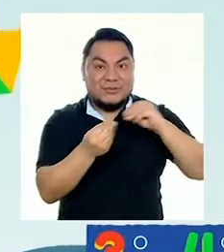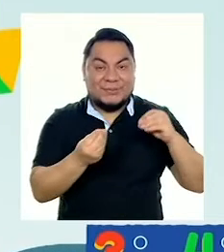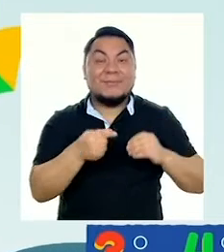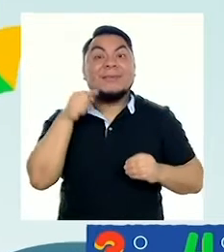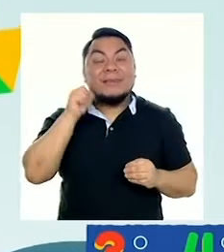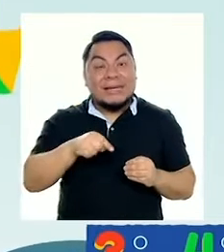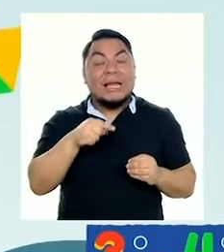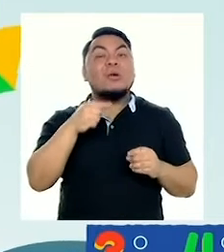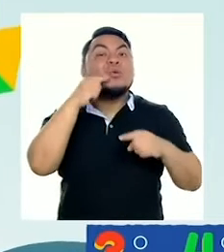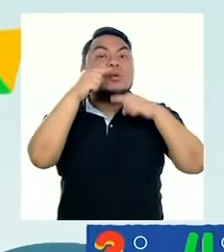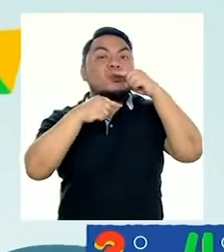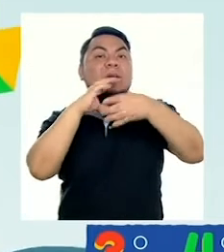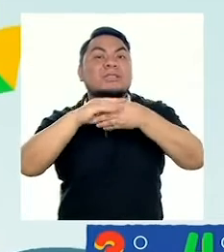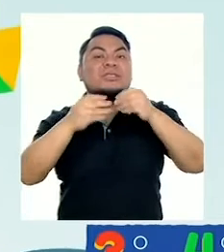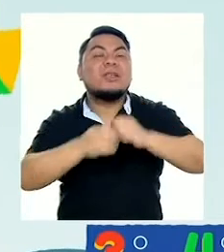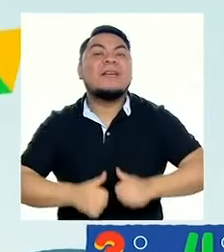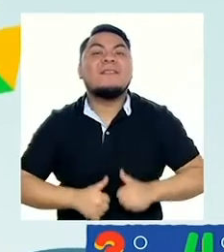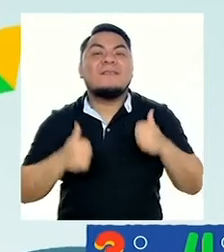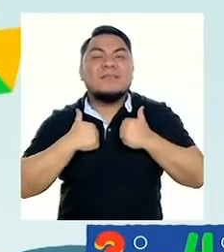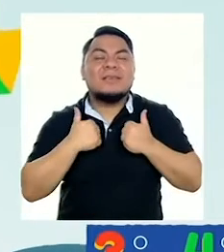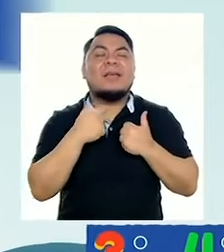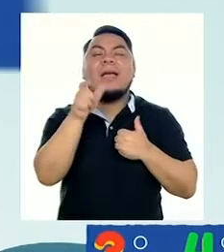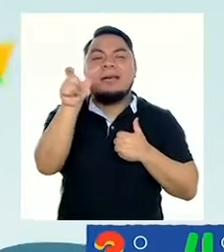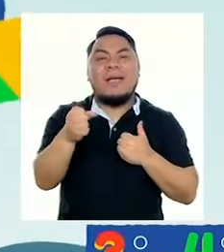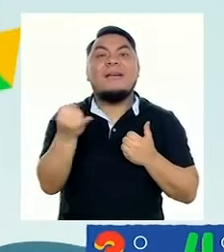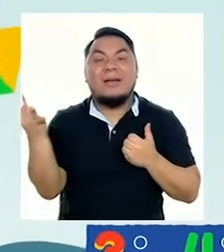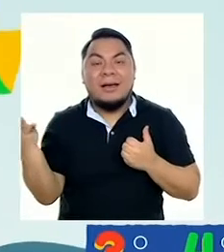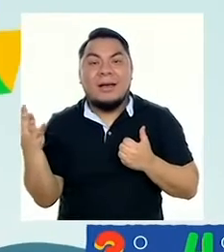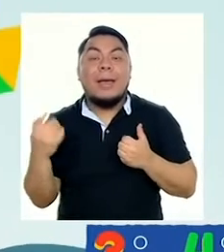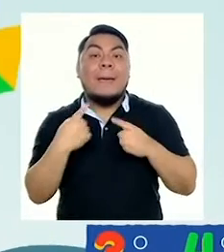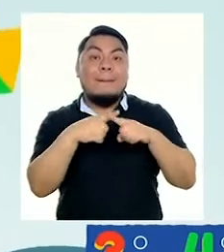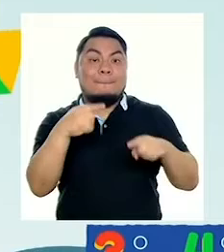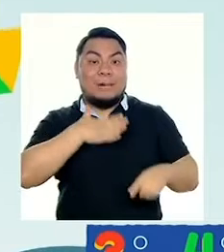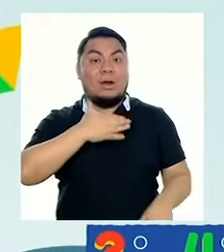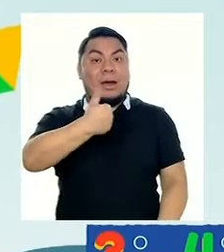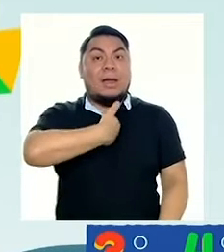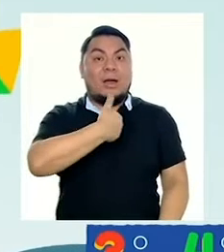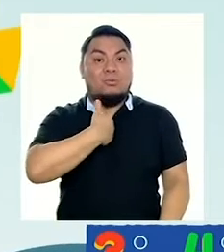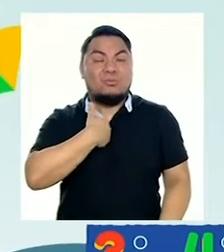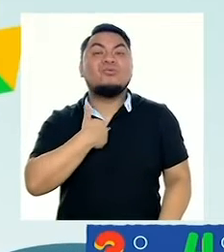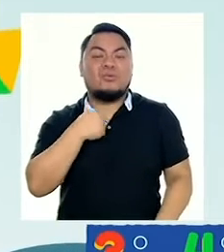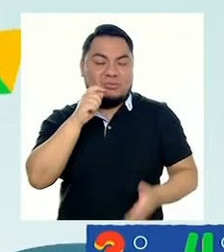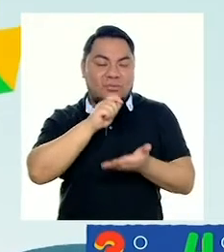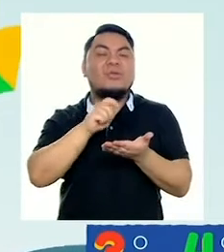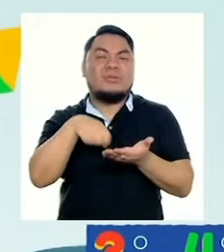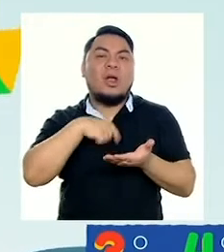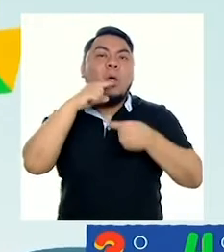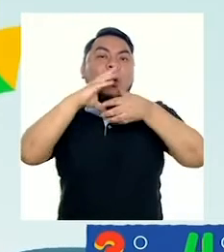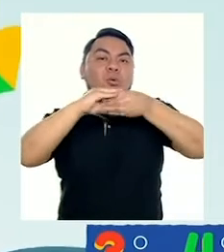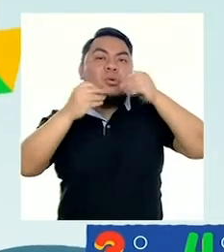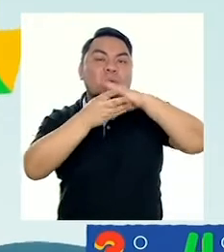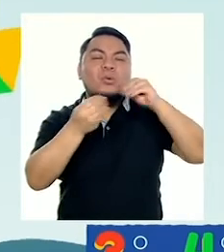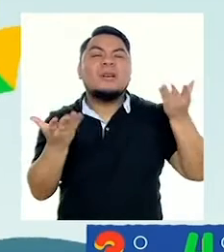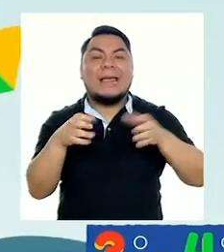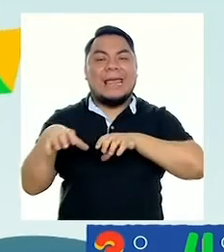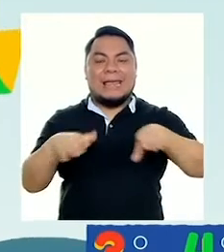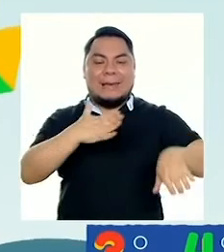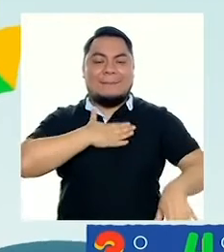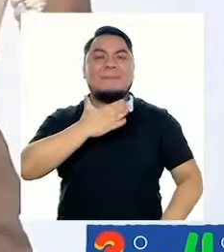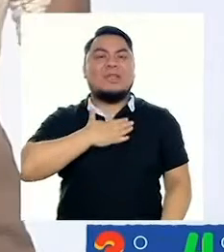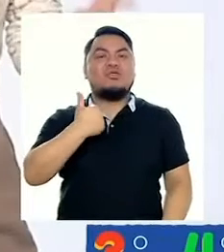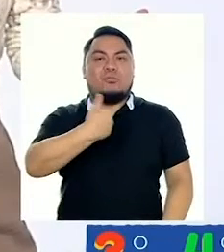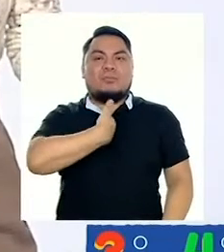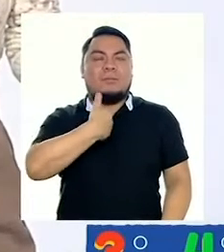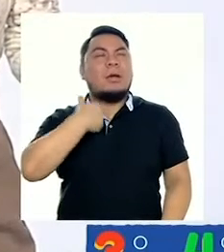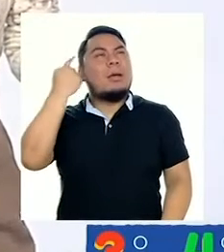una historia de vida hecha por alguien más, mientras que la autobiografía es una biografía hecha por nosotros